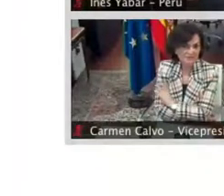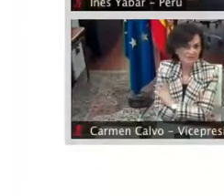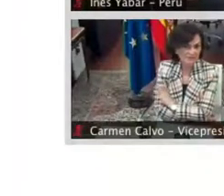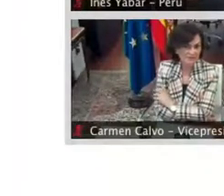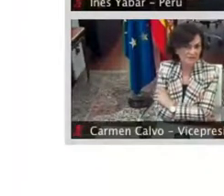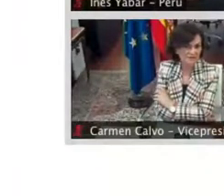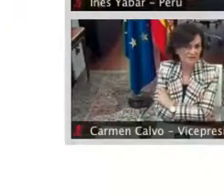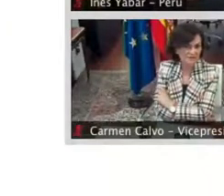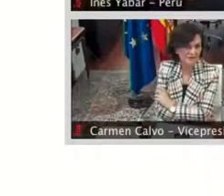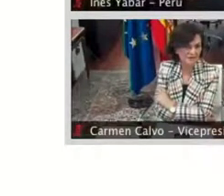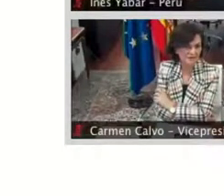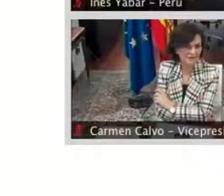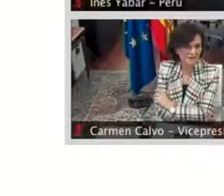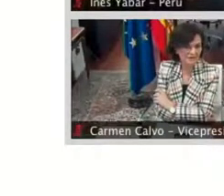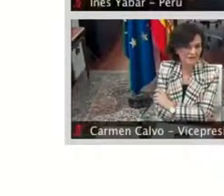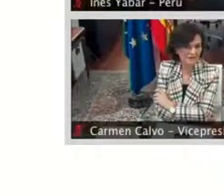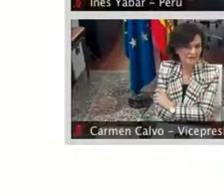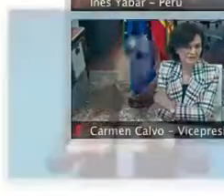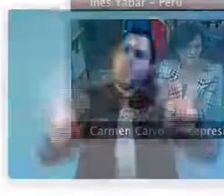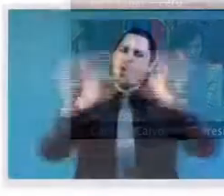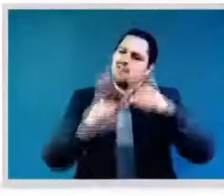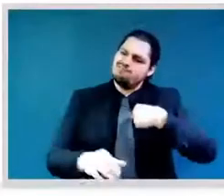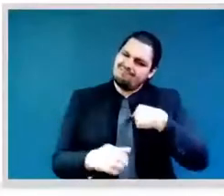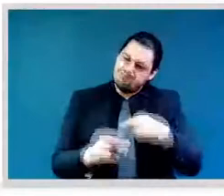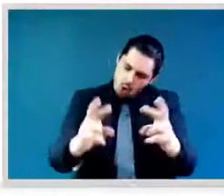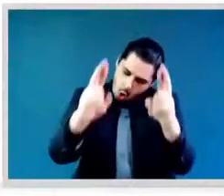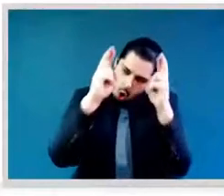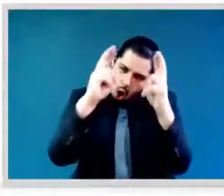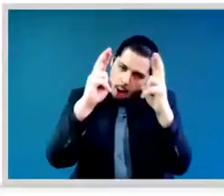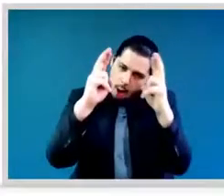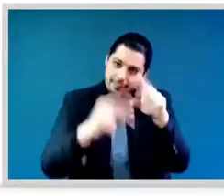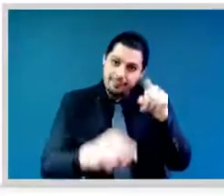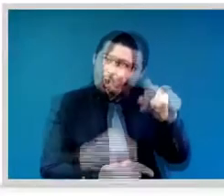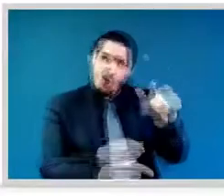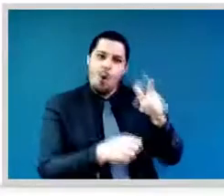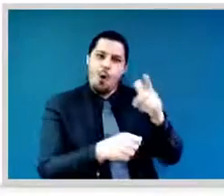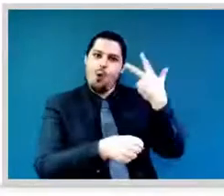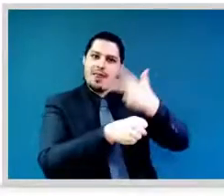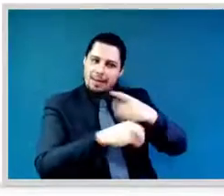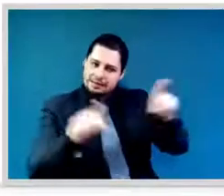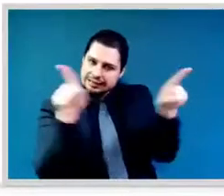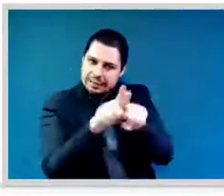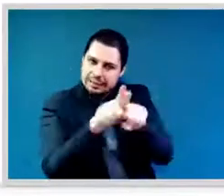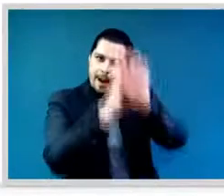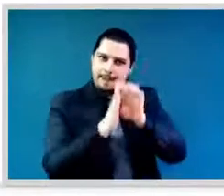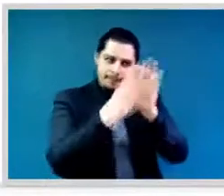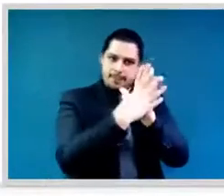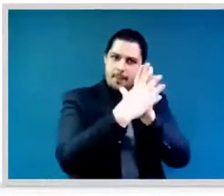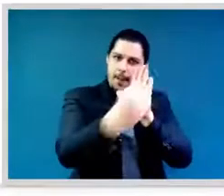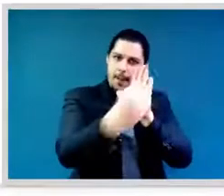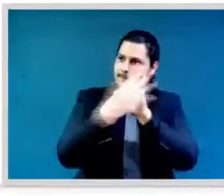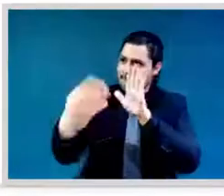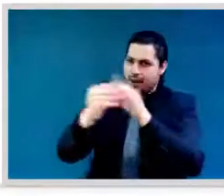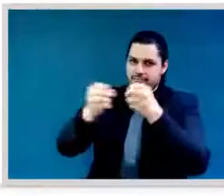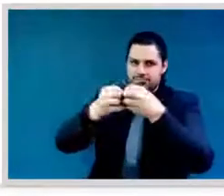pueda multiplicar en muchas otras regiones, y esto es posible porque ONU Mujeres quizá es lo